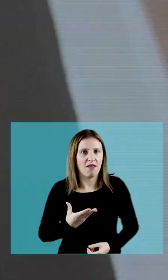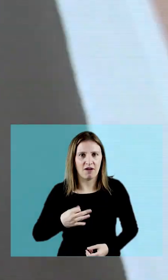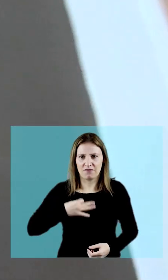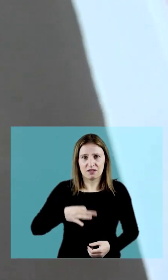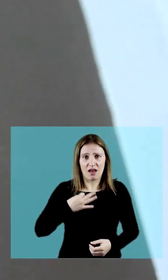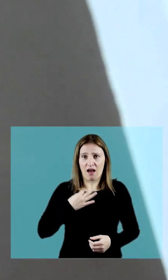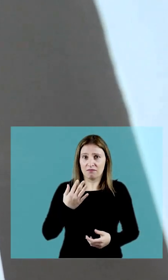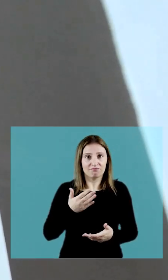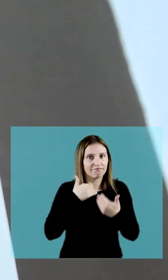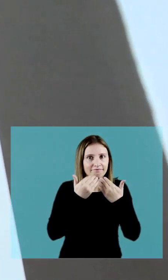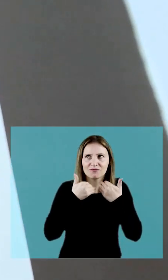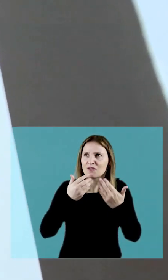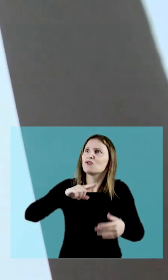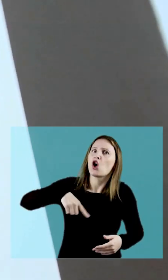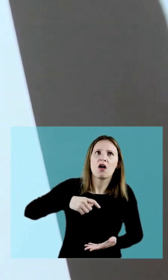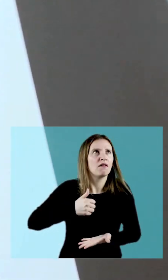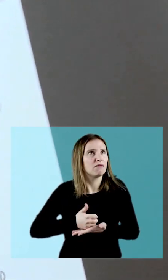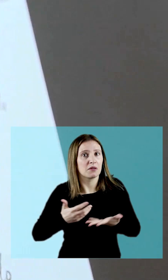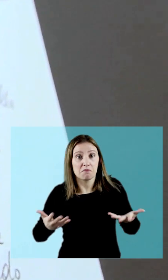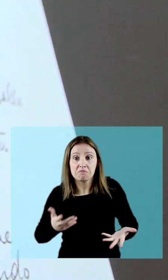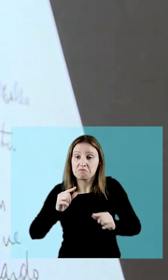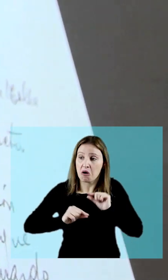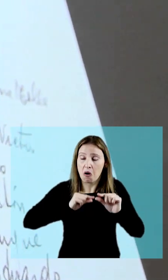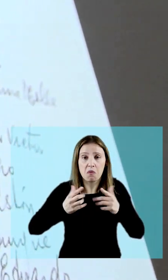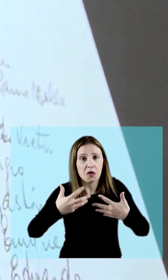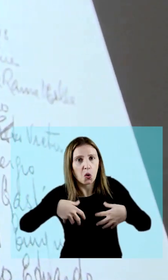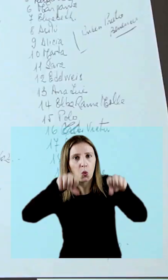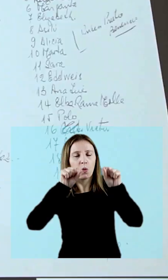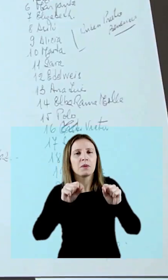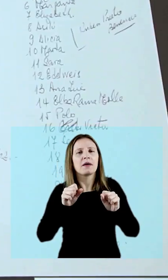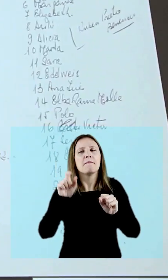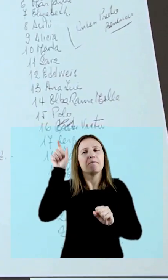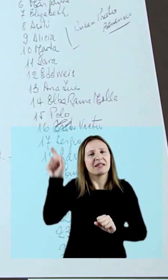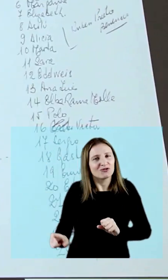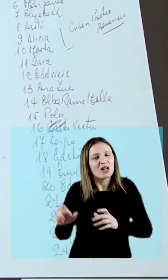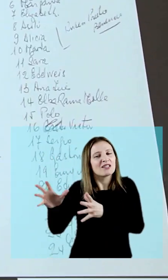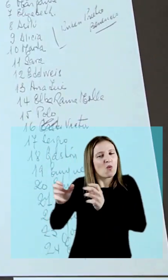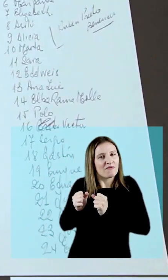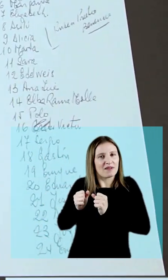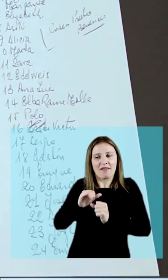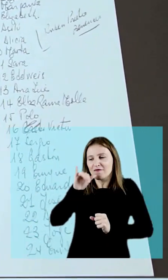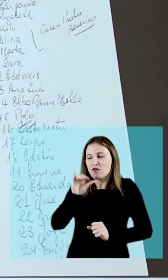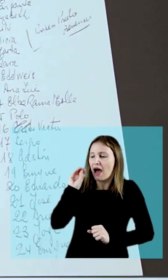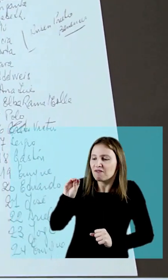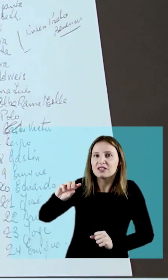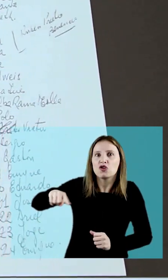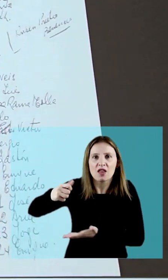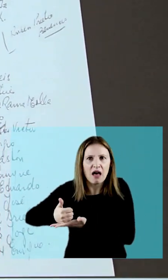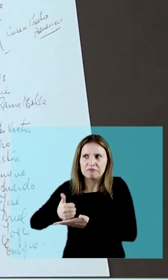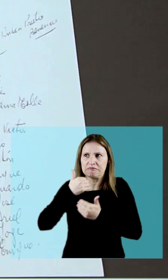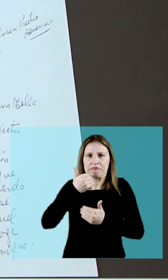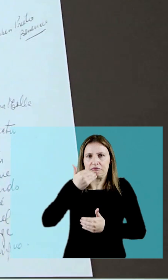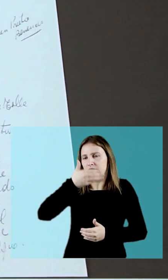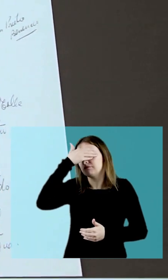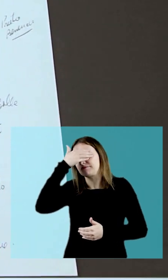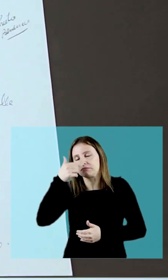No tenían idea de dónde estaban, lo fueron descubriendo de a poco. A un secuestrado jamás se le da información ni sobre su destino ni sobre